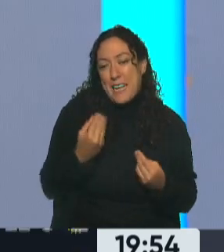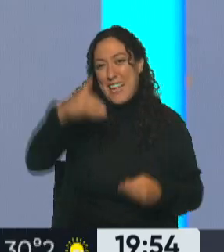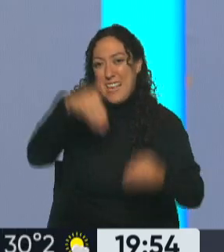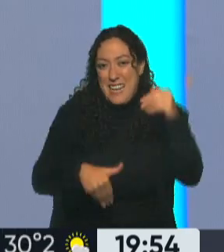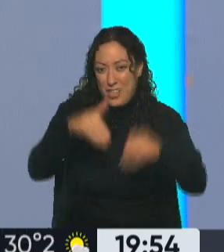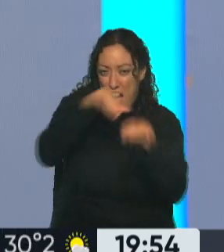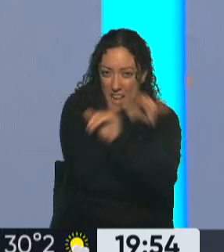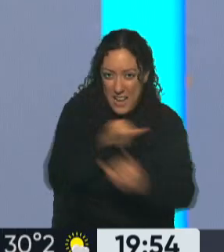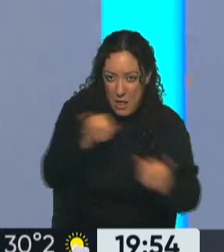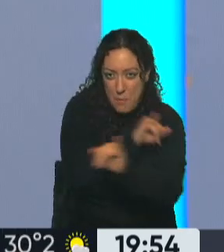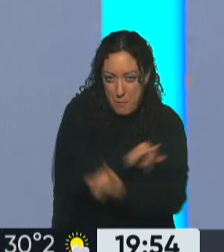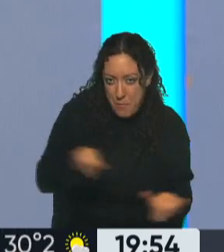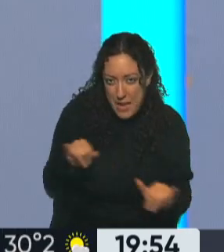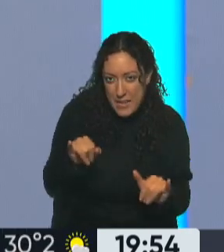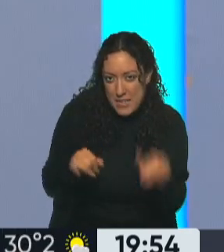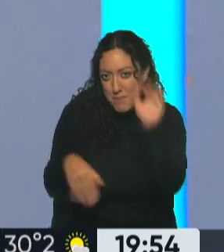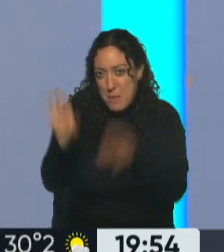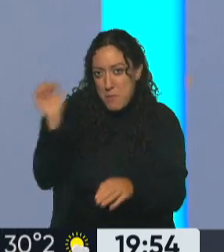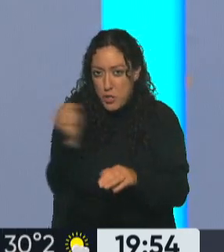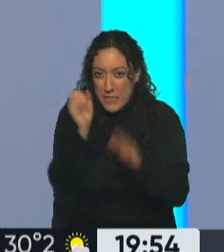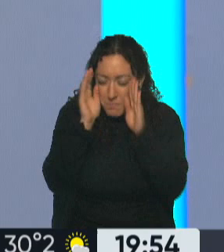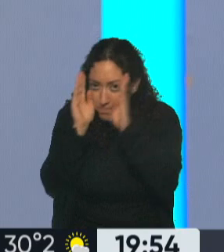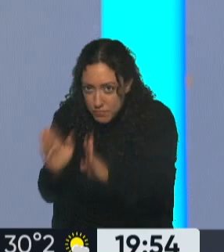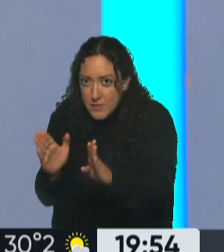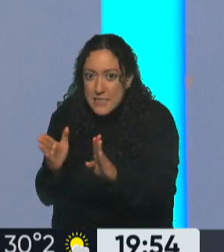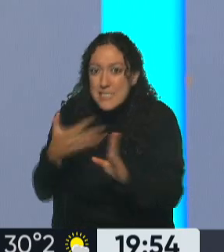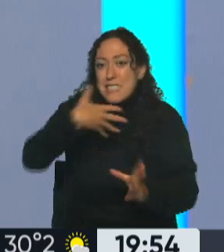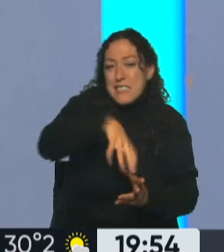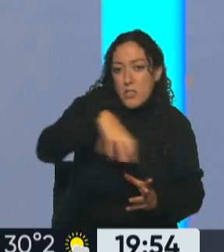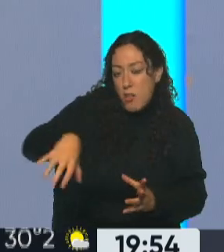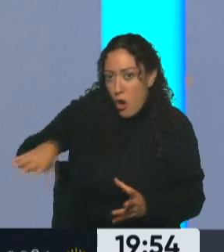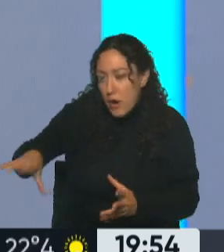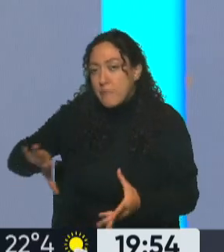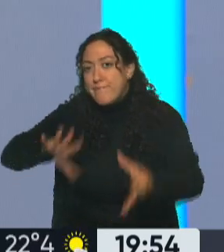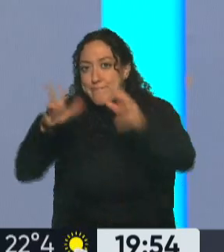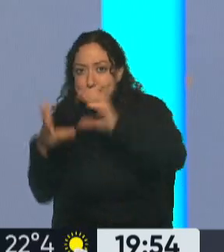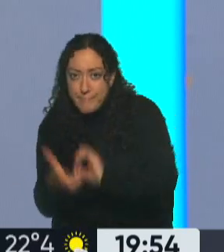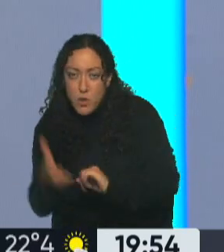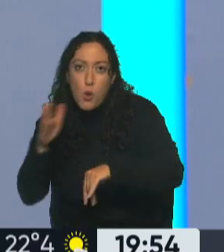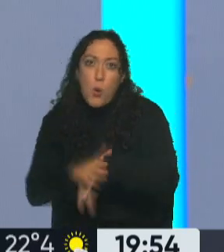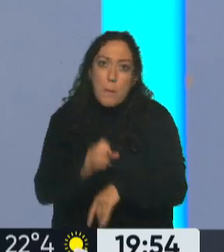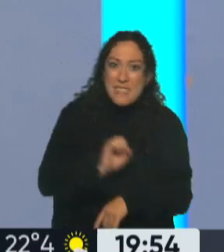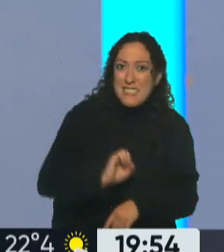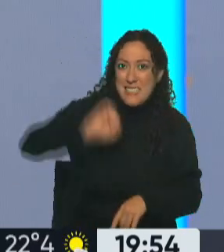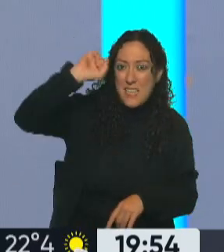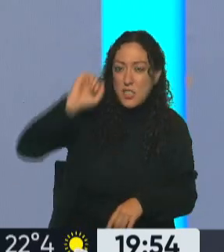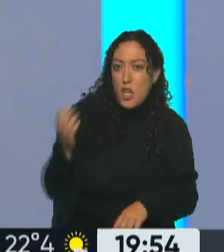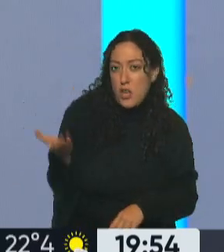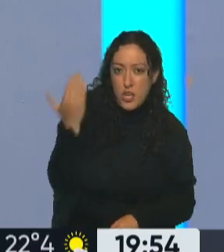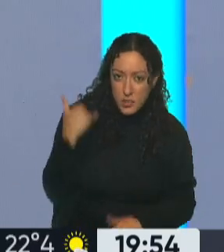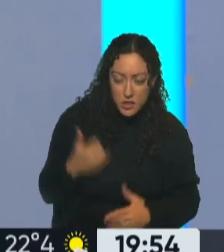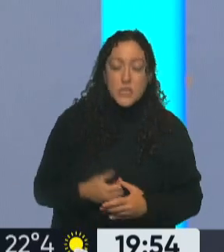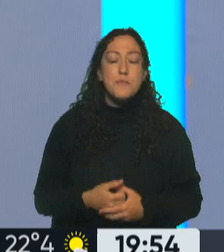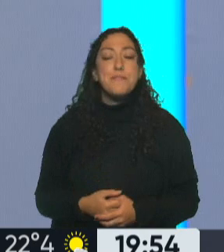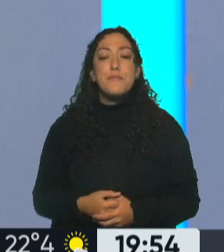electoral, tratar de atender a sectores que empezaban a estar muy golpeados por el tema de la inflación que ya existía en aquel momento.